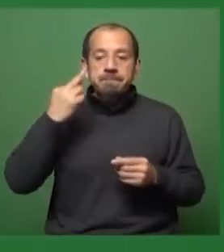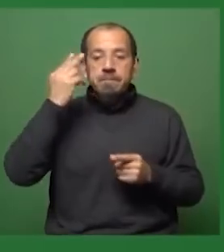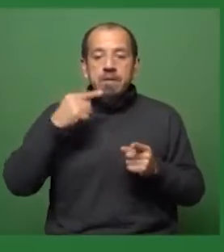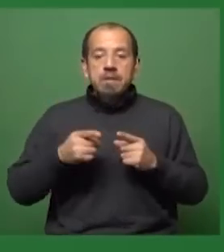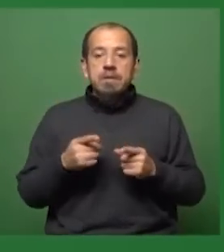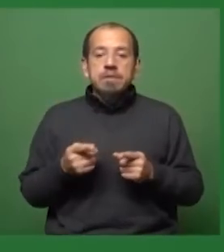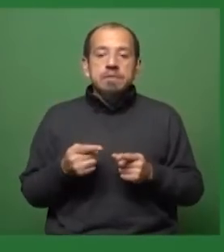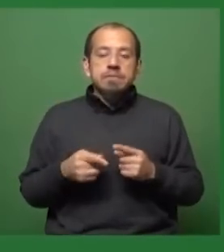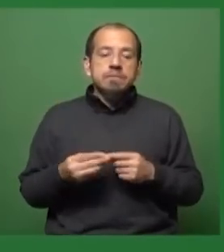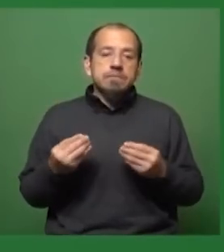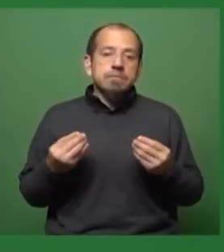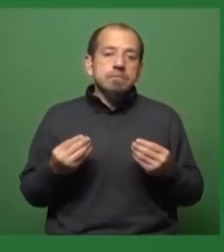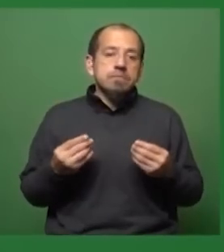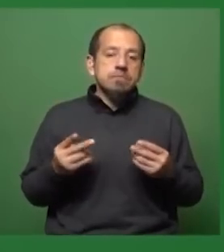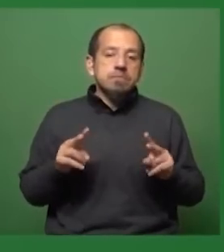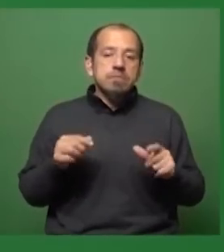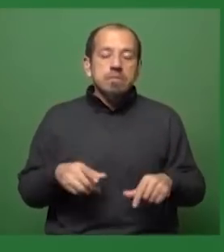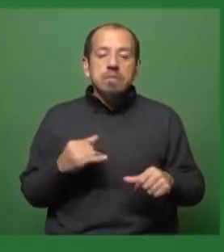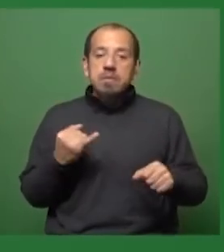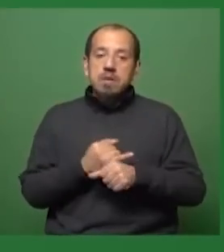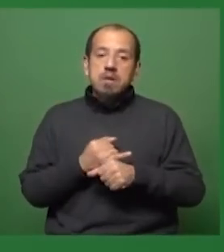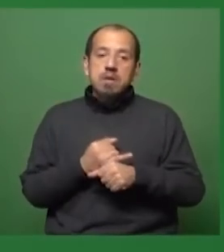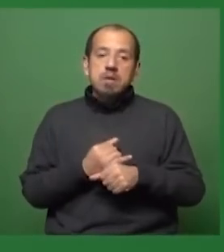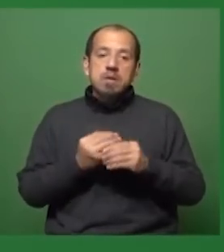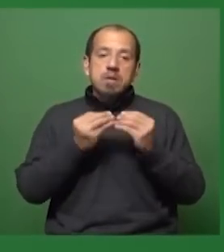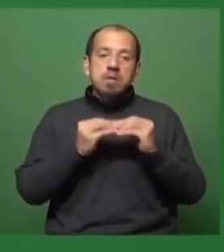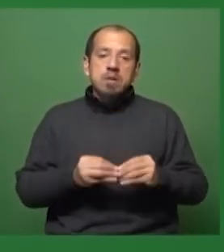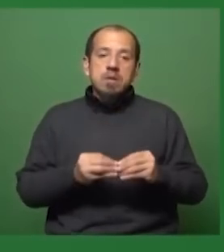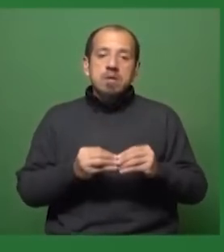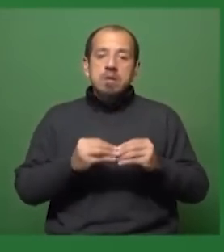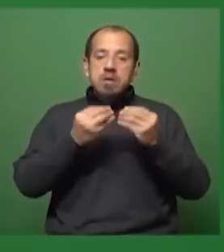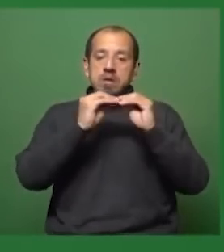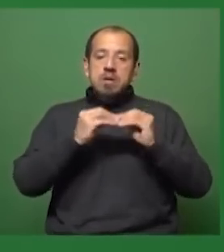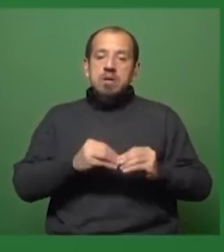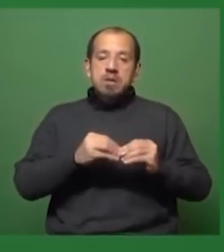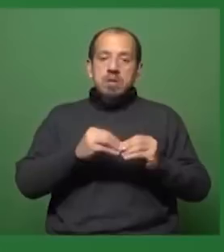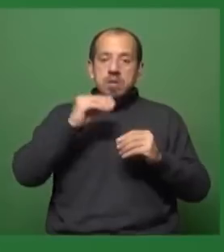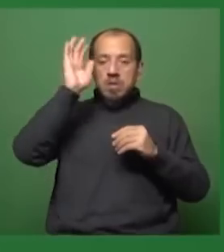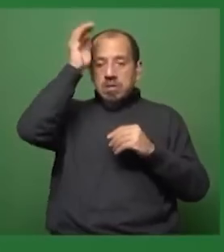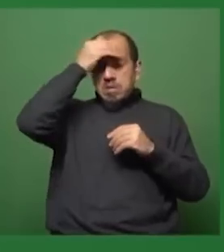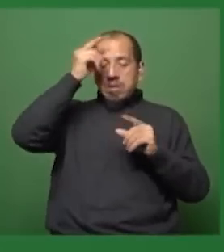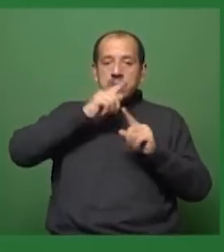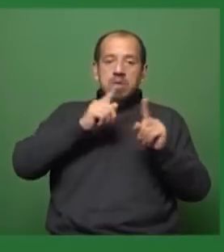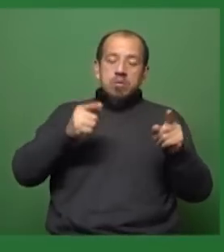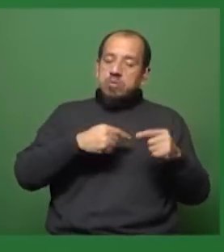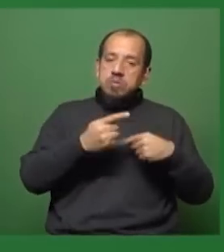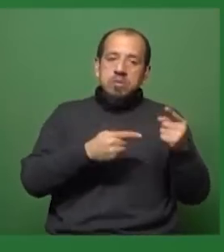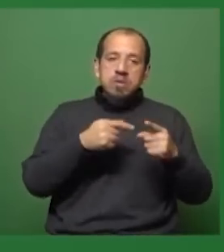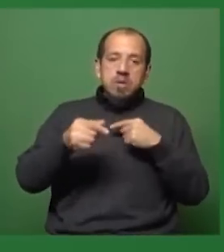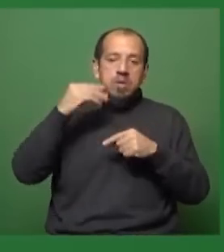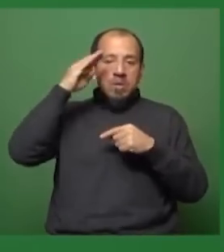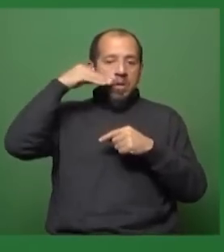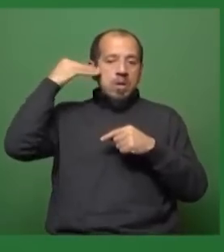en varias áreas que es el error de cálculo No sí calculó que la administración Trump iba a seguir nos siguió calculó que la administración